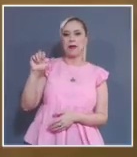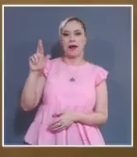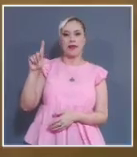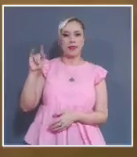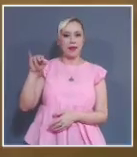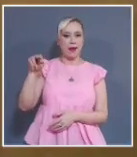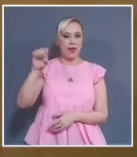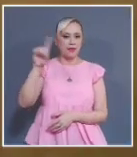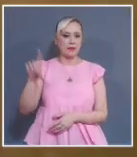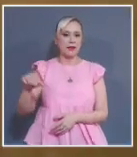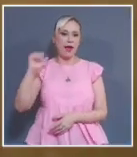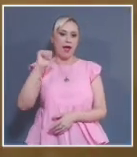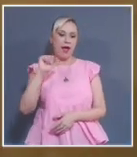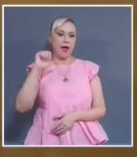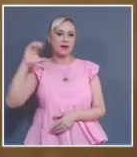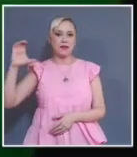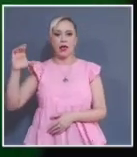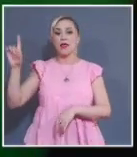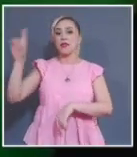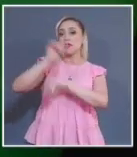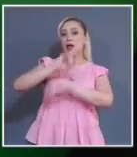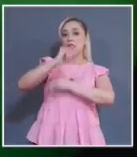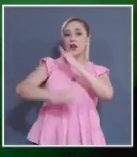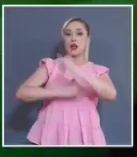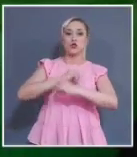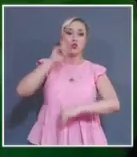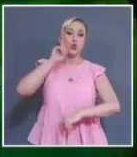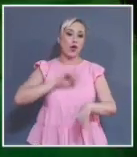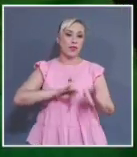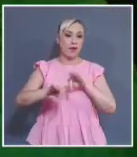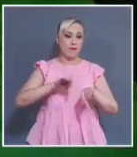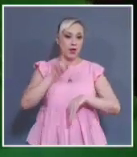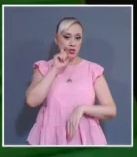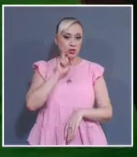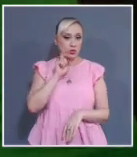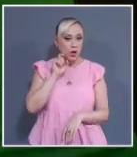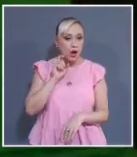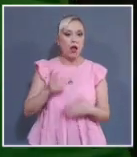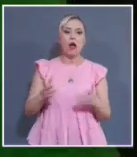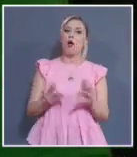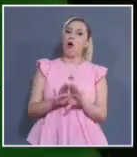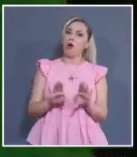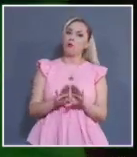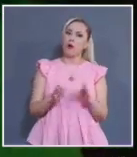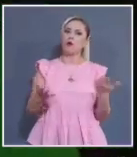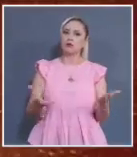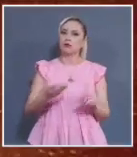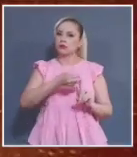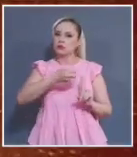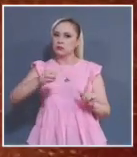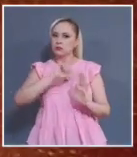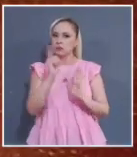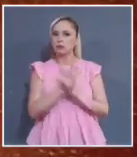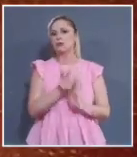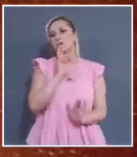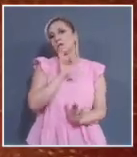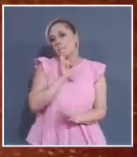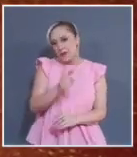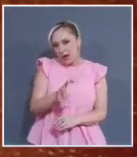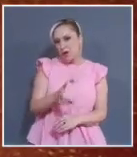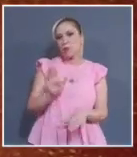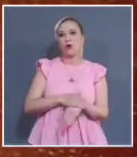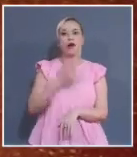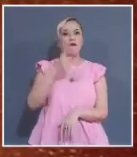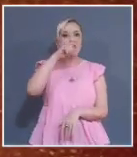Internacional de la Trabajadora Sexual, señalan que legalizar y regular el trabajo sexual ayudaría a combatir la trata de